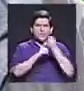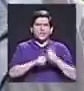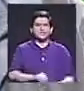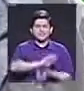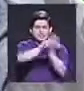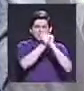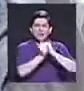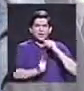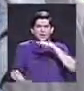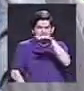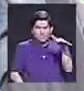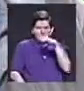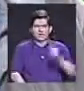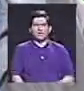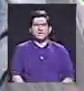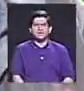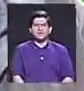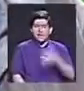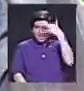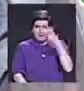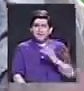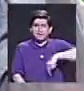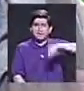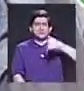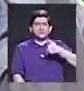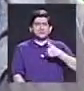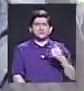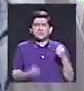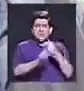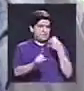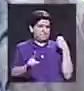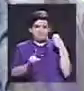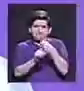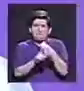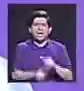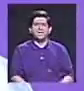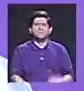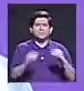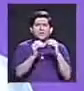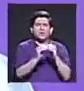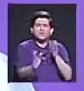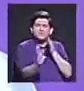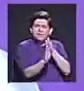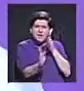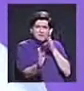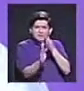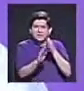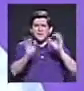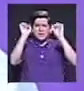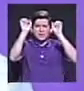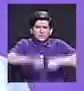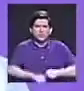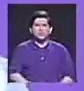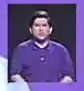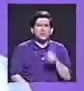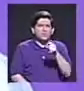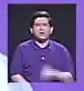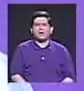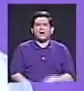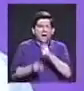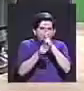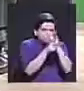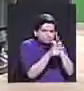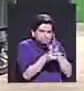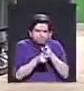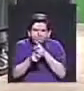en la realidad. De esa manera creemos que tenemos un impacto mucho más directo porque vamos a poder monitorear